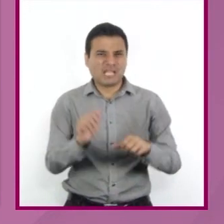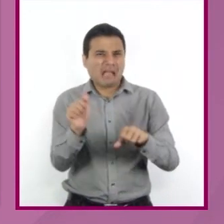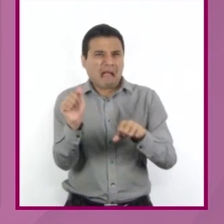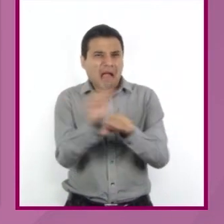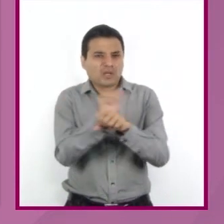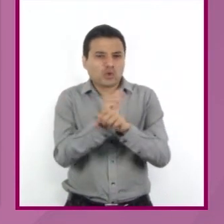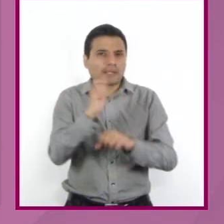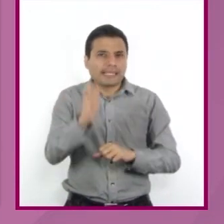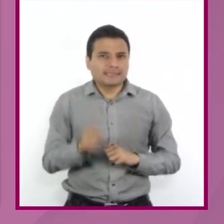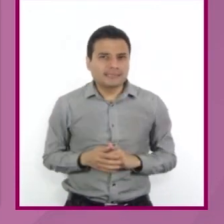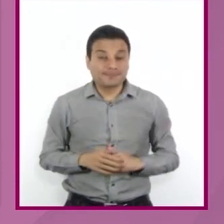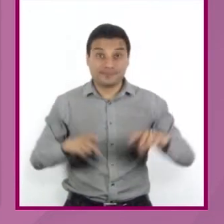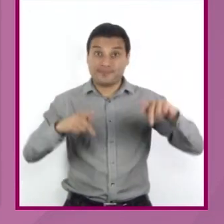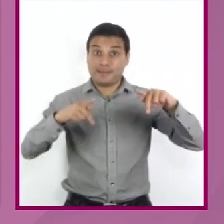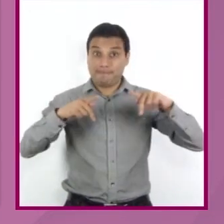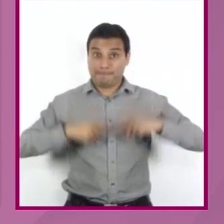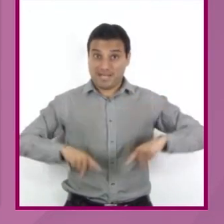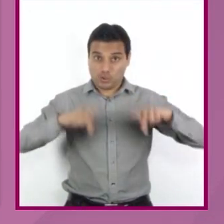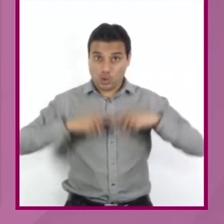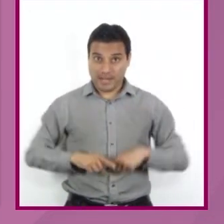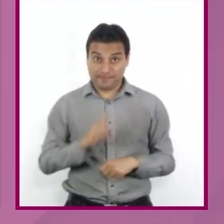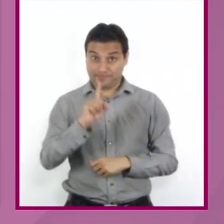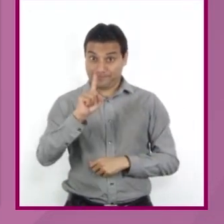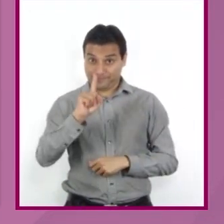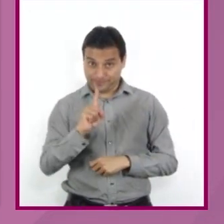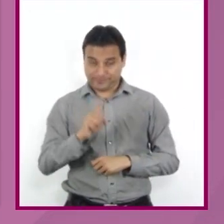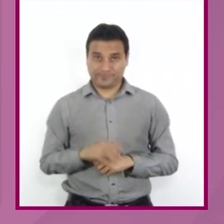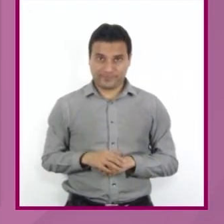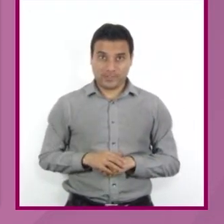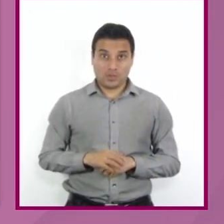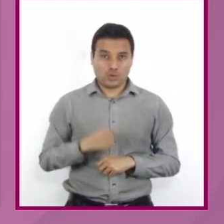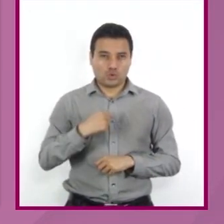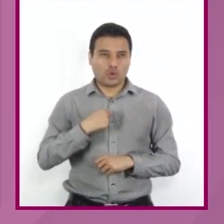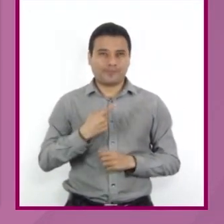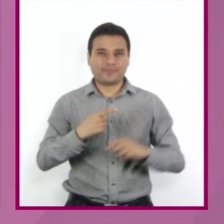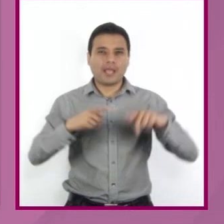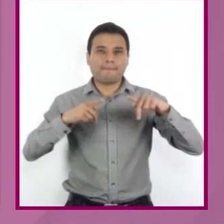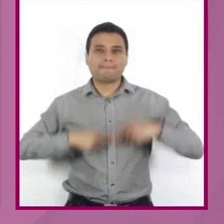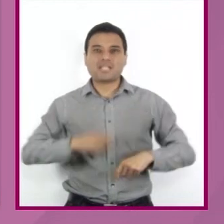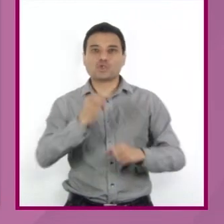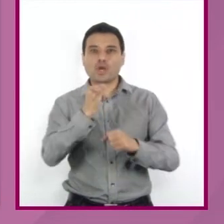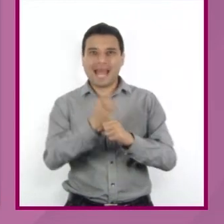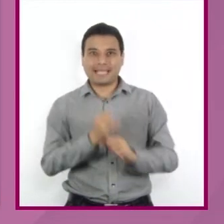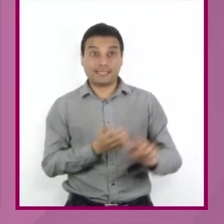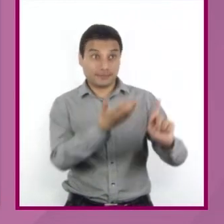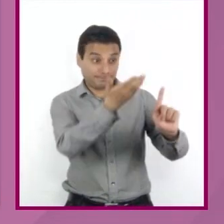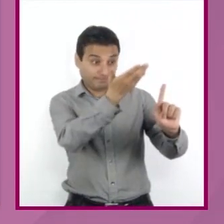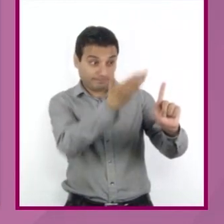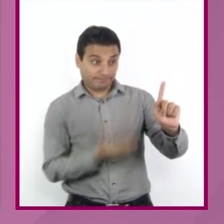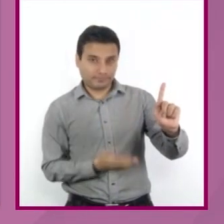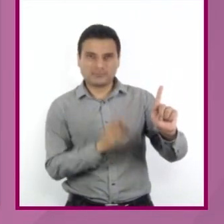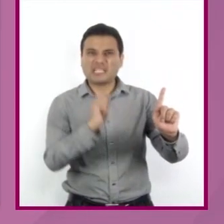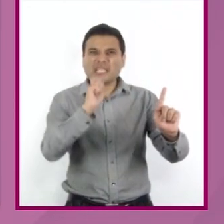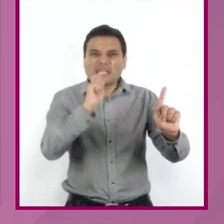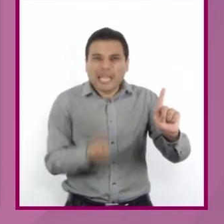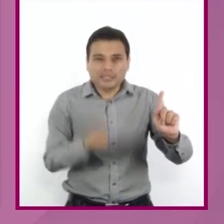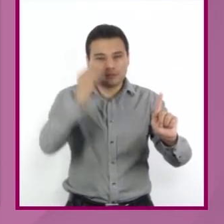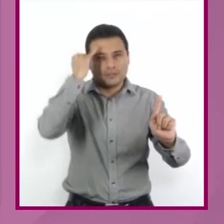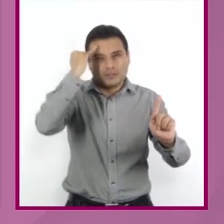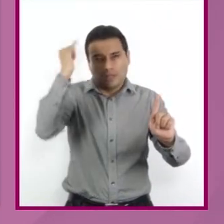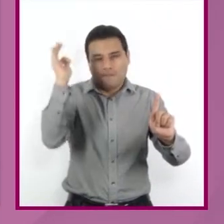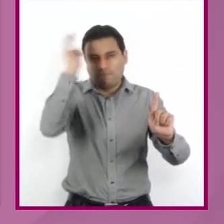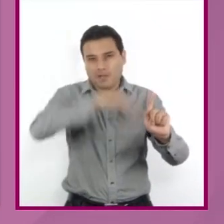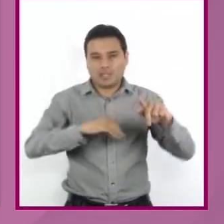persona que representa un personaje en el teatro, la televisión o el cine. Un personaje es un ser ficticio,